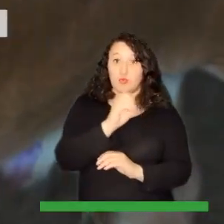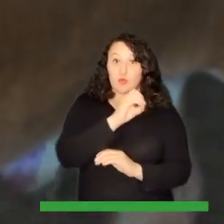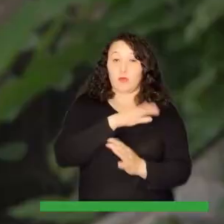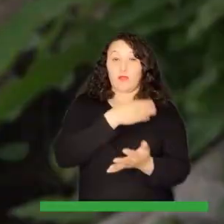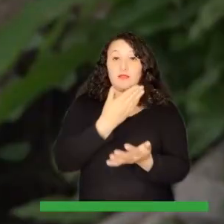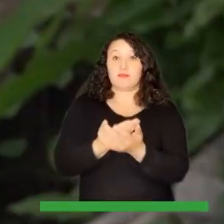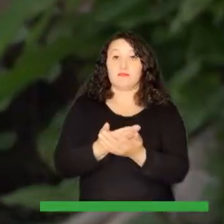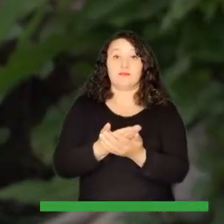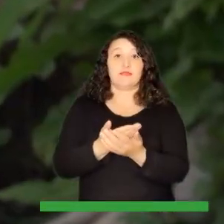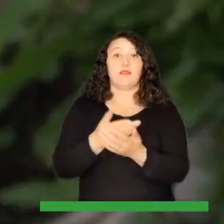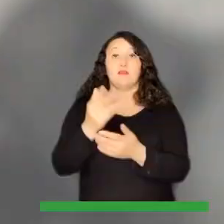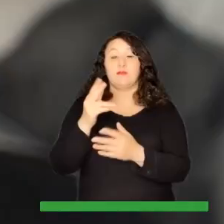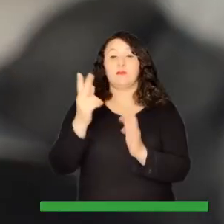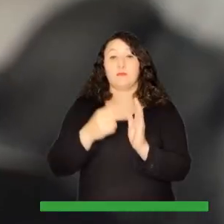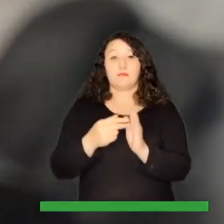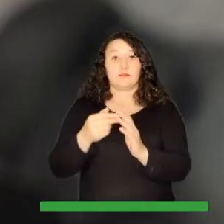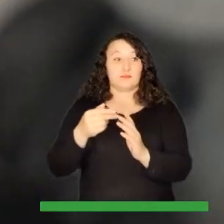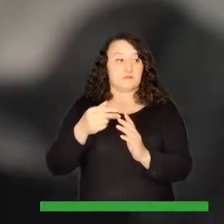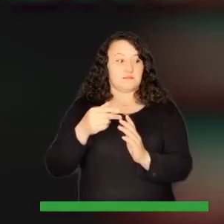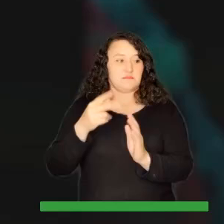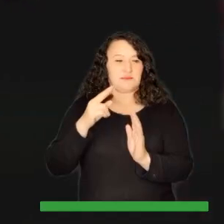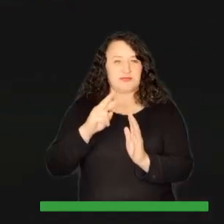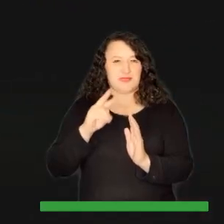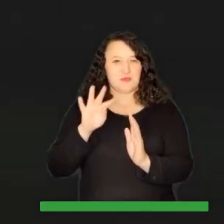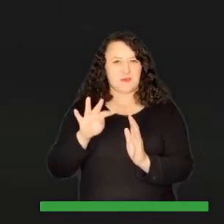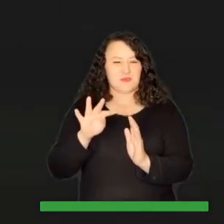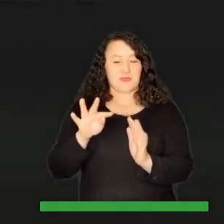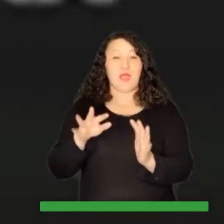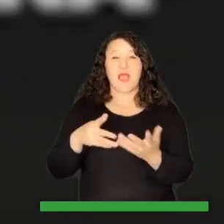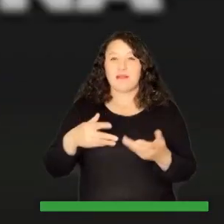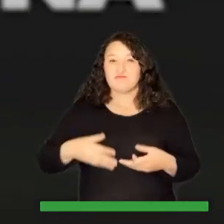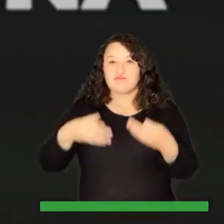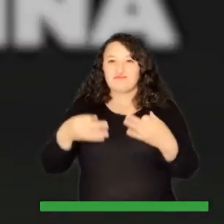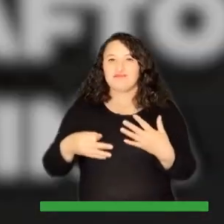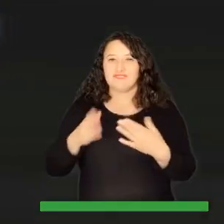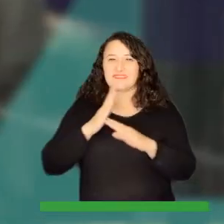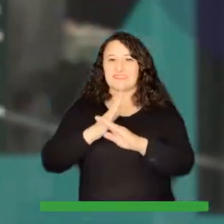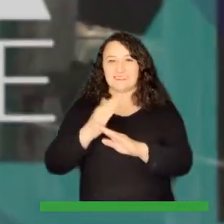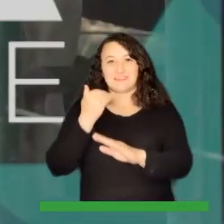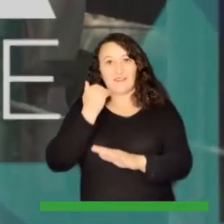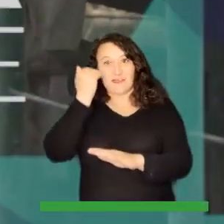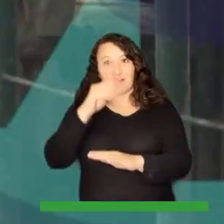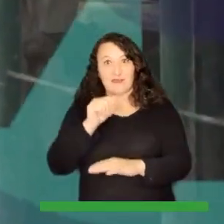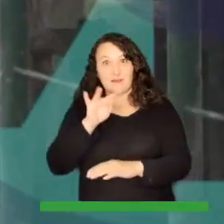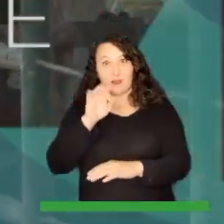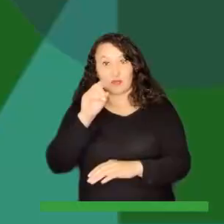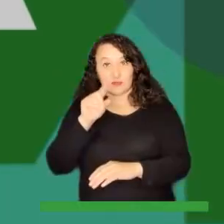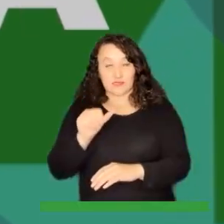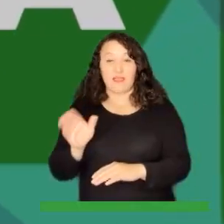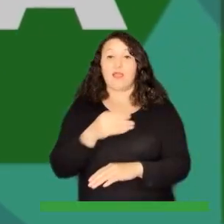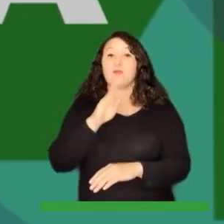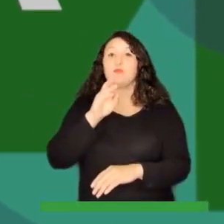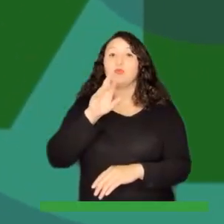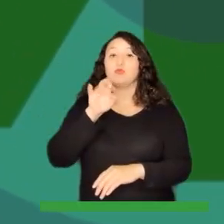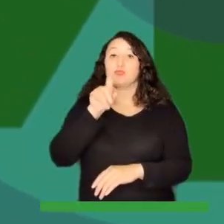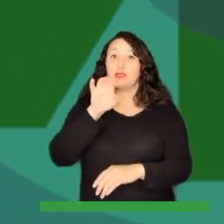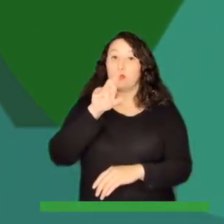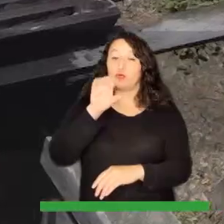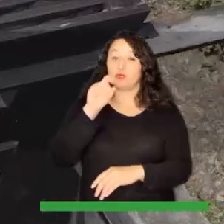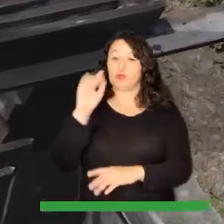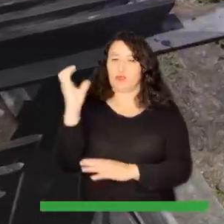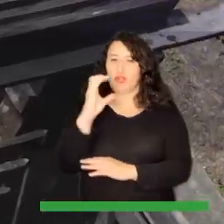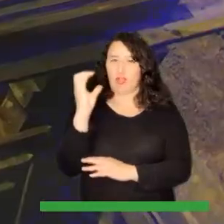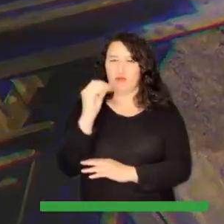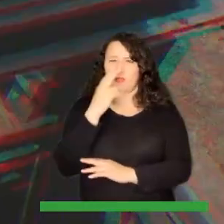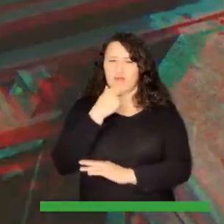diciembre. El ICA supervisa la vacunación contra la fiebre aftosa, la brucelosis bovina y la rabia silvestre. Colombia ratifica su